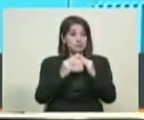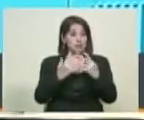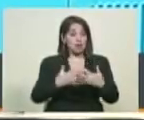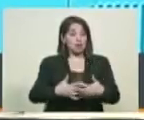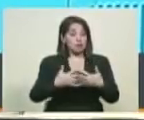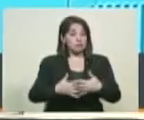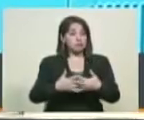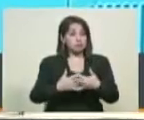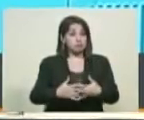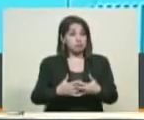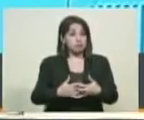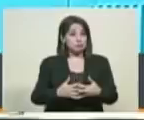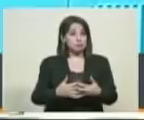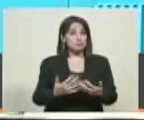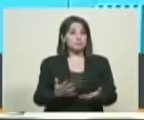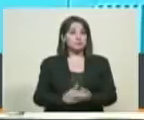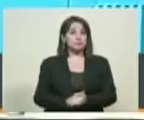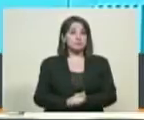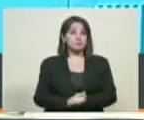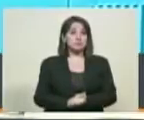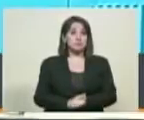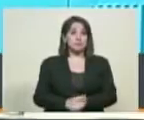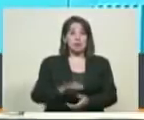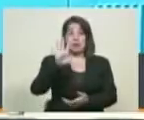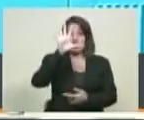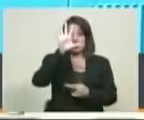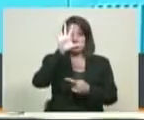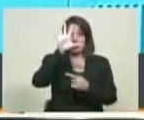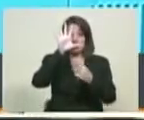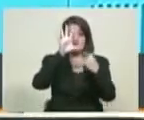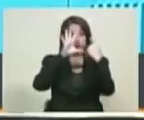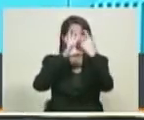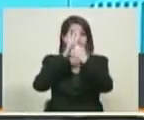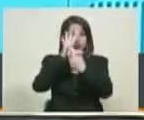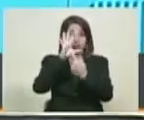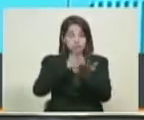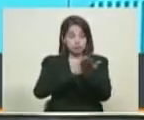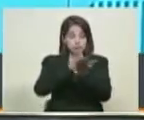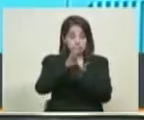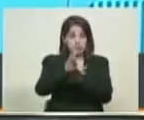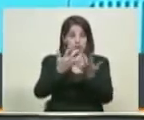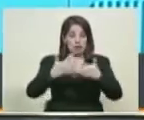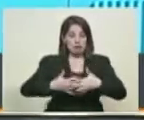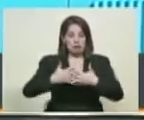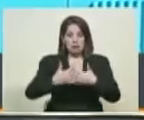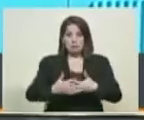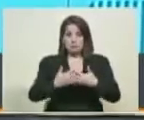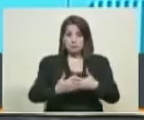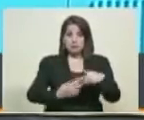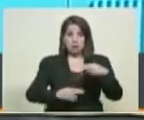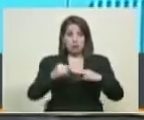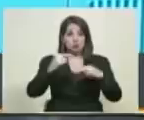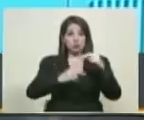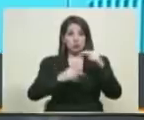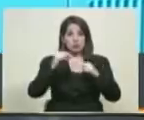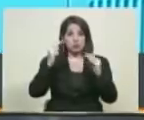Industrializamos. Con los 5 vértices, industrializamos todo el proceso de construcción de